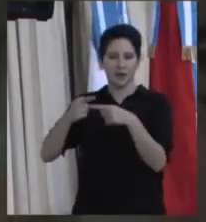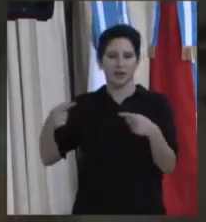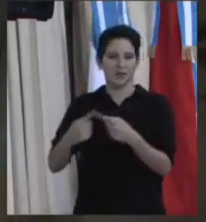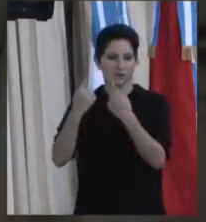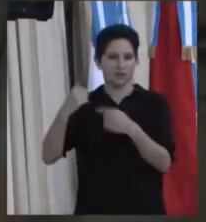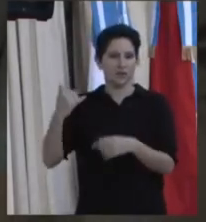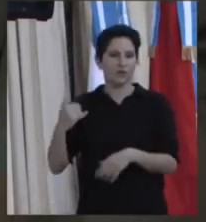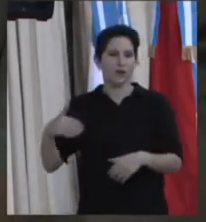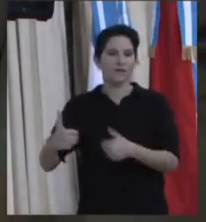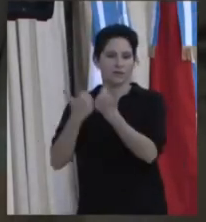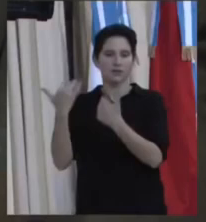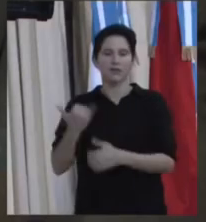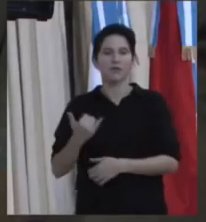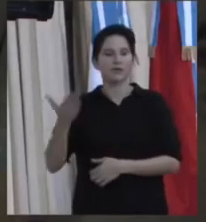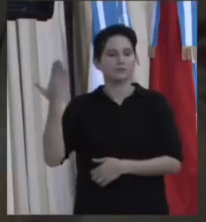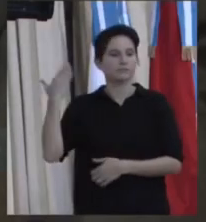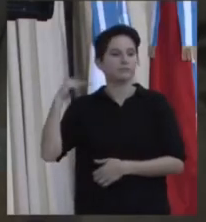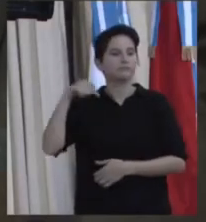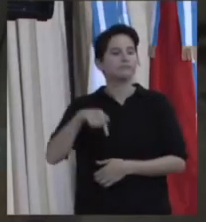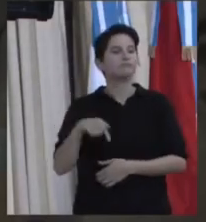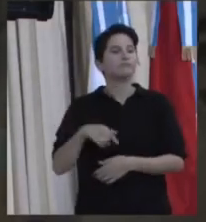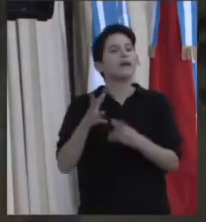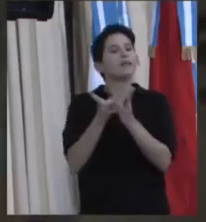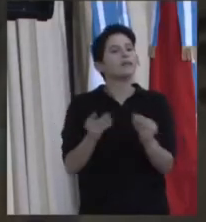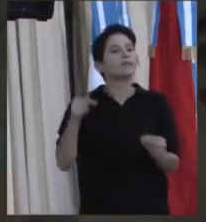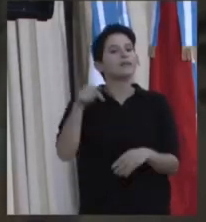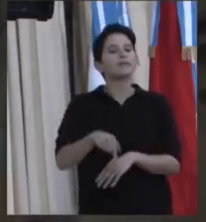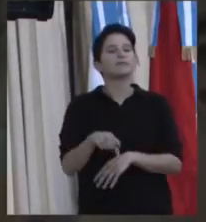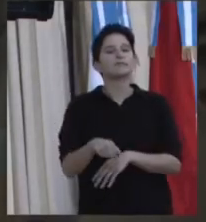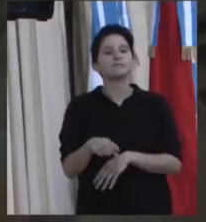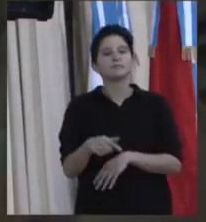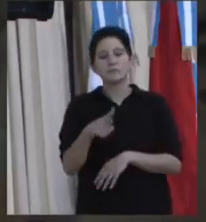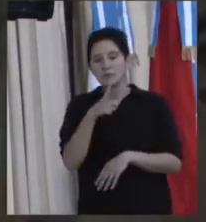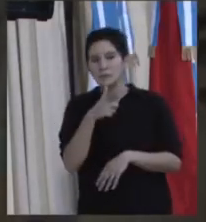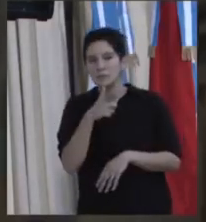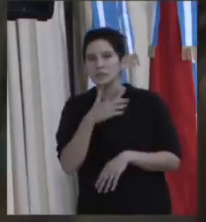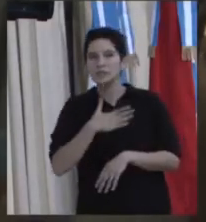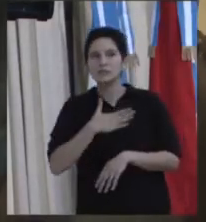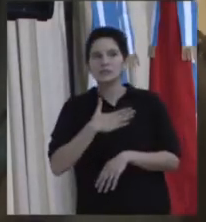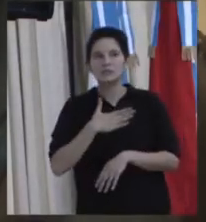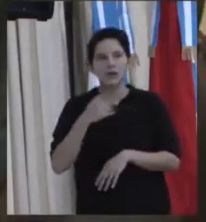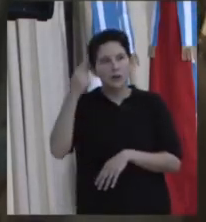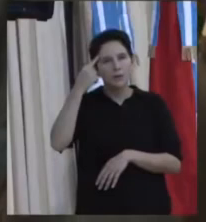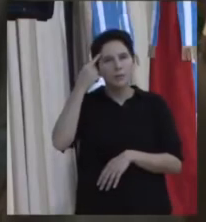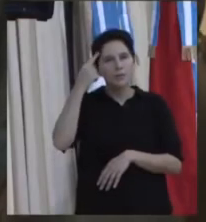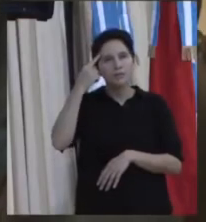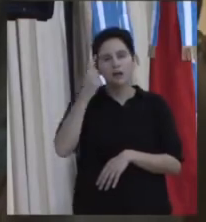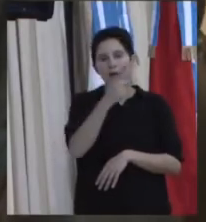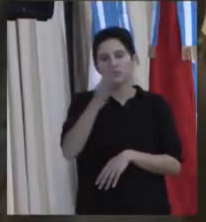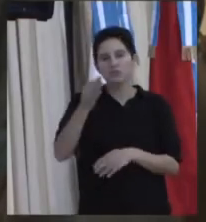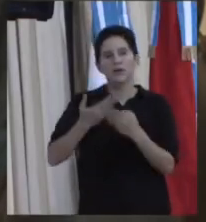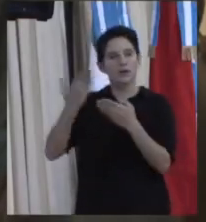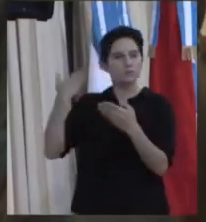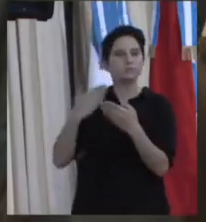dicho. Entonces, para terminar, creo que pensar el centenario de la